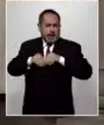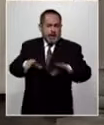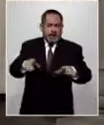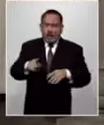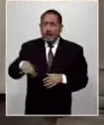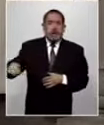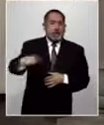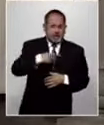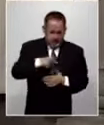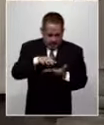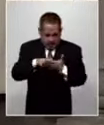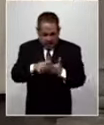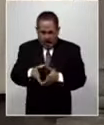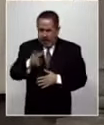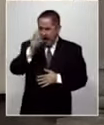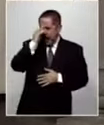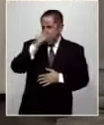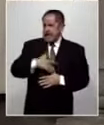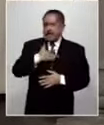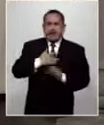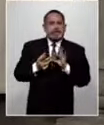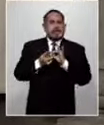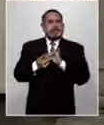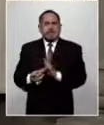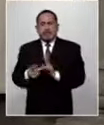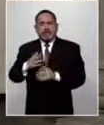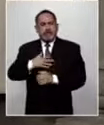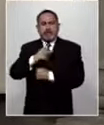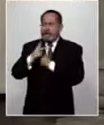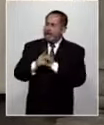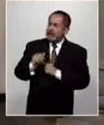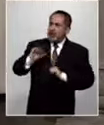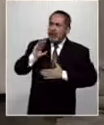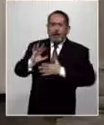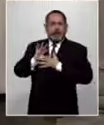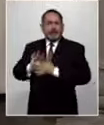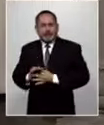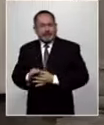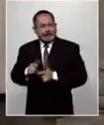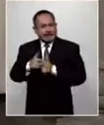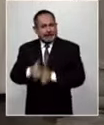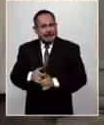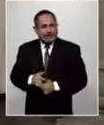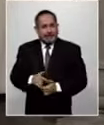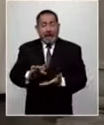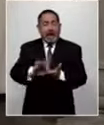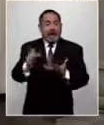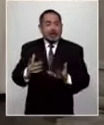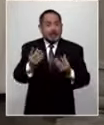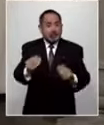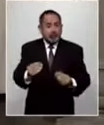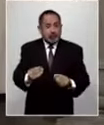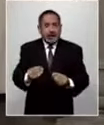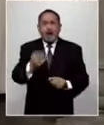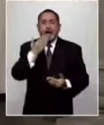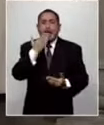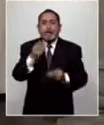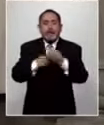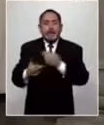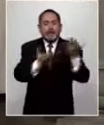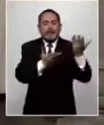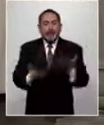hondo compromiso que debemos tener con el curso de nuestro país. Muchas gracias y de nueva cuenta, sean